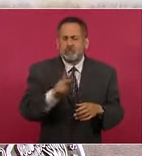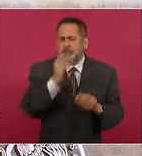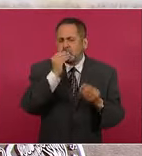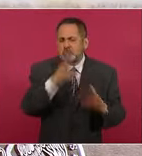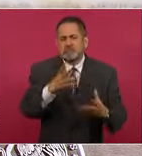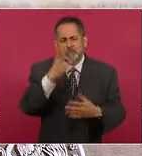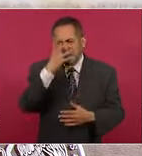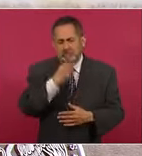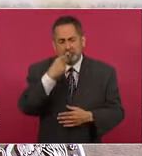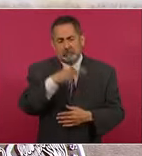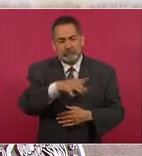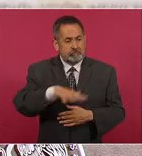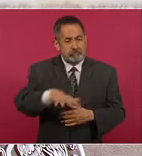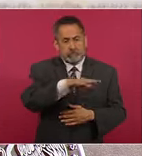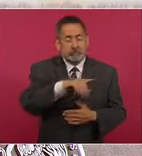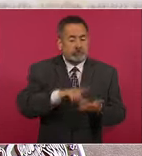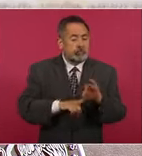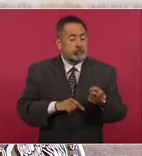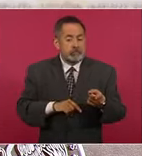de Sonora,